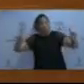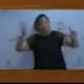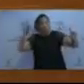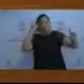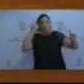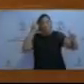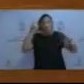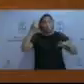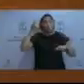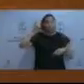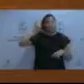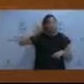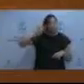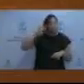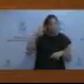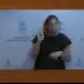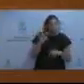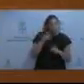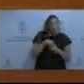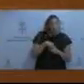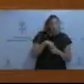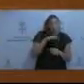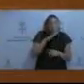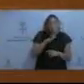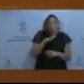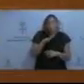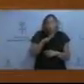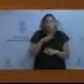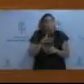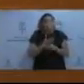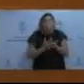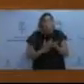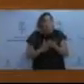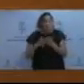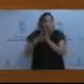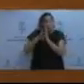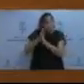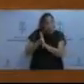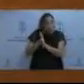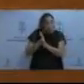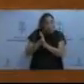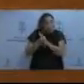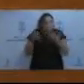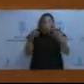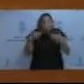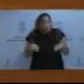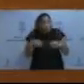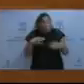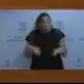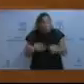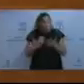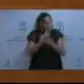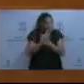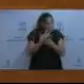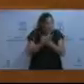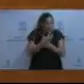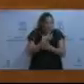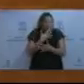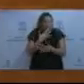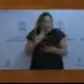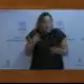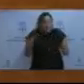más sincera enhorabuena porque la mitad de su exposición la dedicó a explicarme lo obvio porque si es que si ya no hubiera eso,